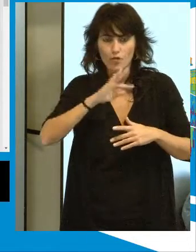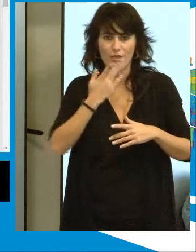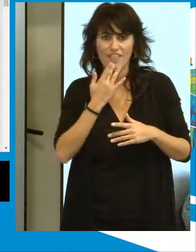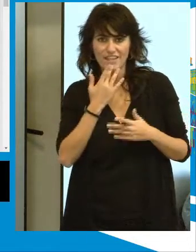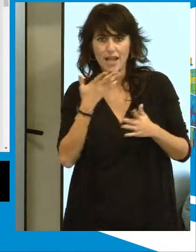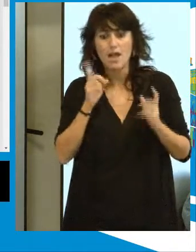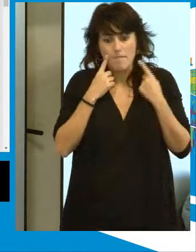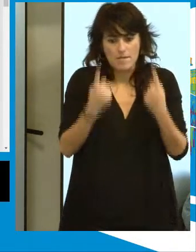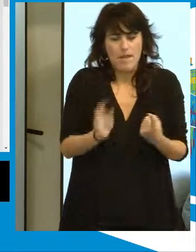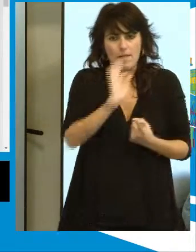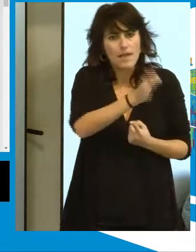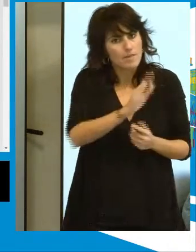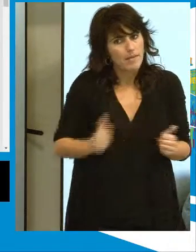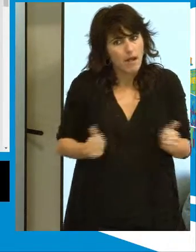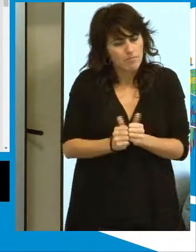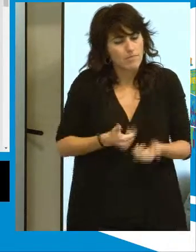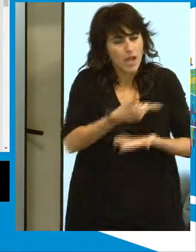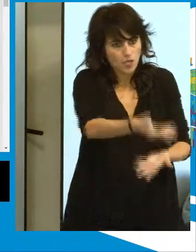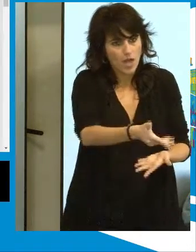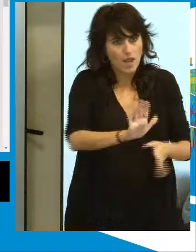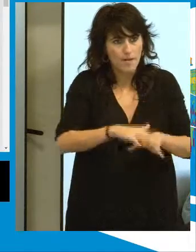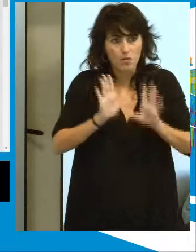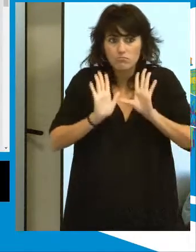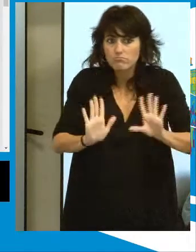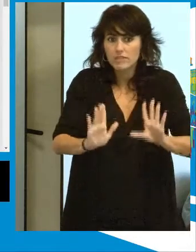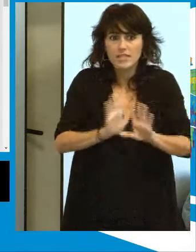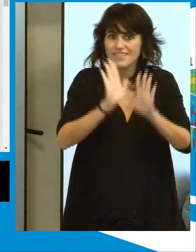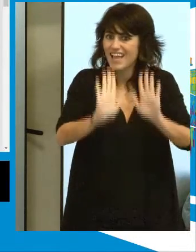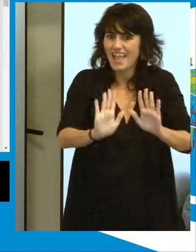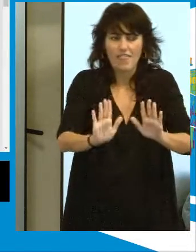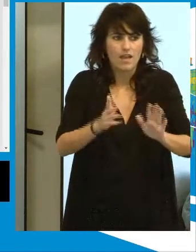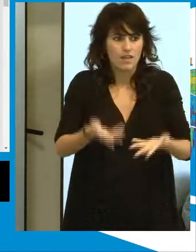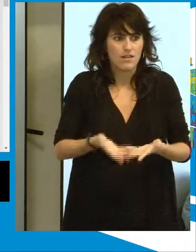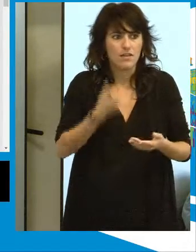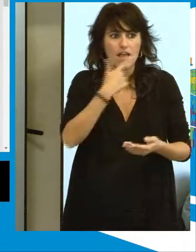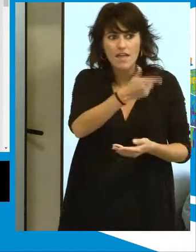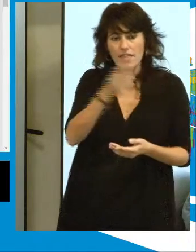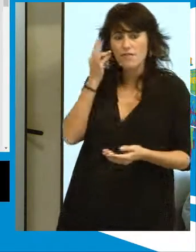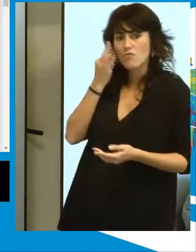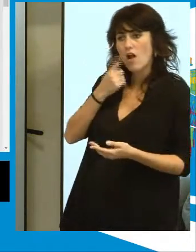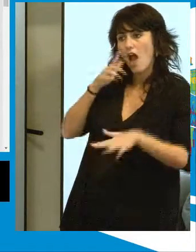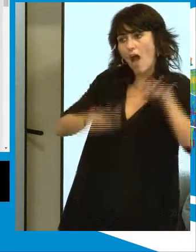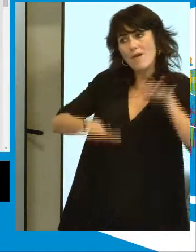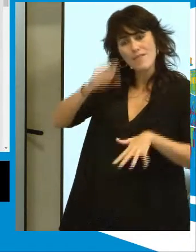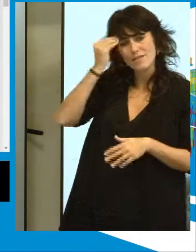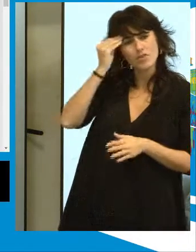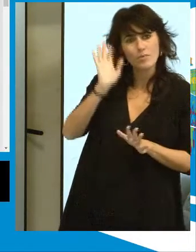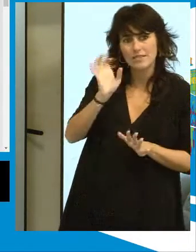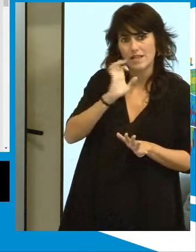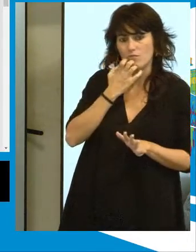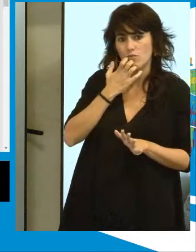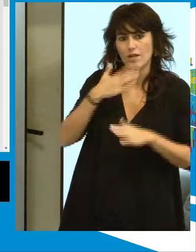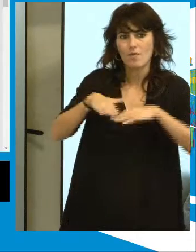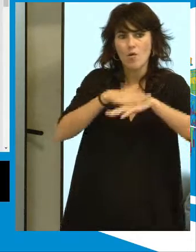que habrá que ayudarle, habrá que activarla. Pero lo bueno es que se quede activo en la web, en el navegador. Hay veces que no pensamos que si hay unos